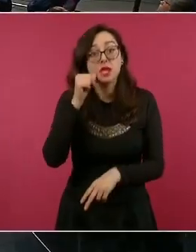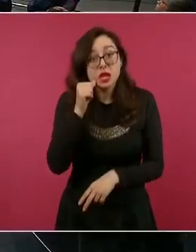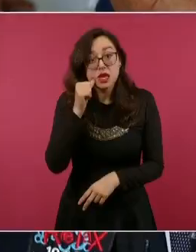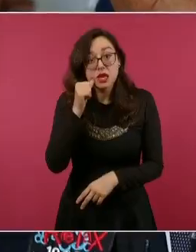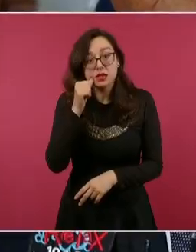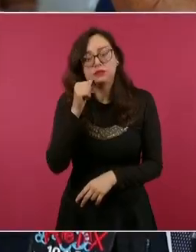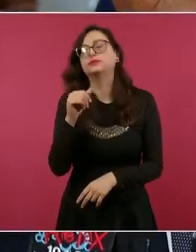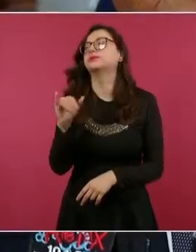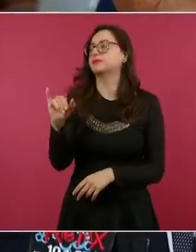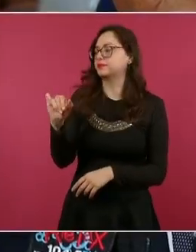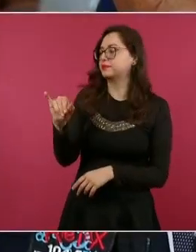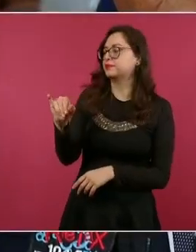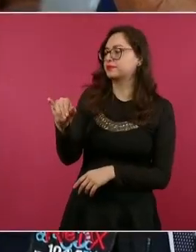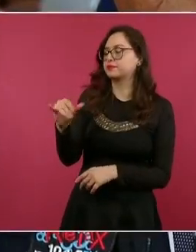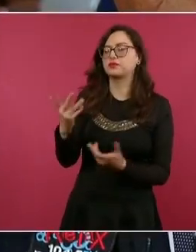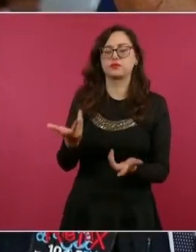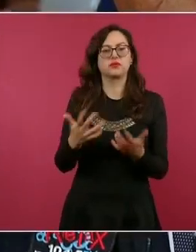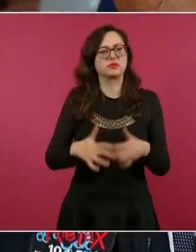presentar esta denuncia?